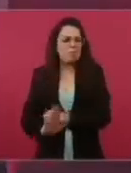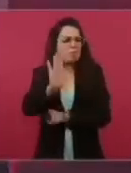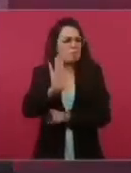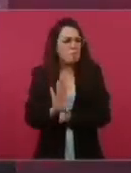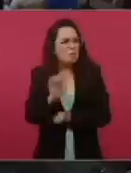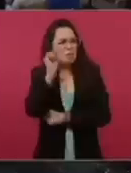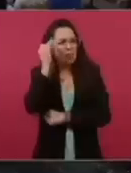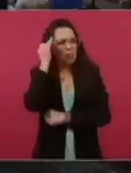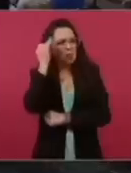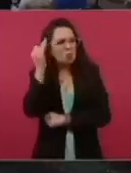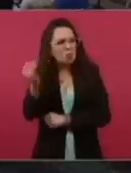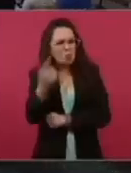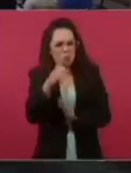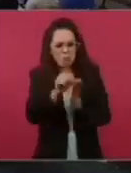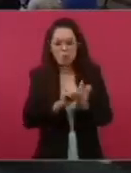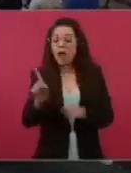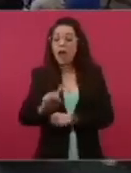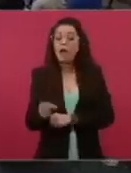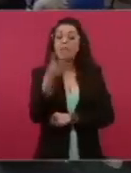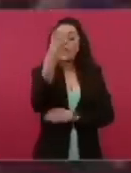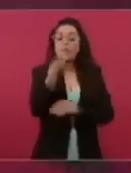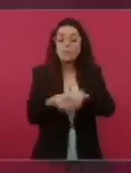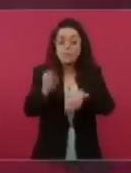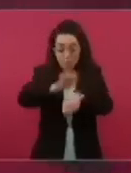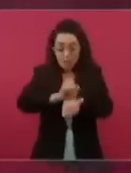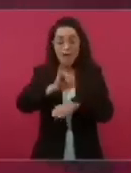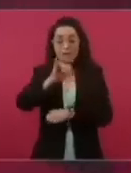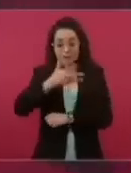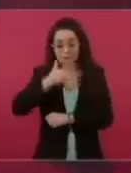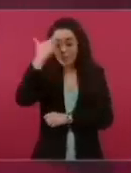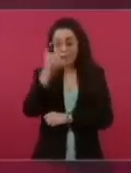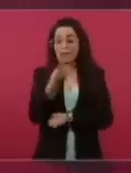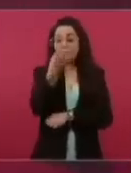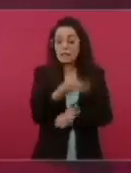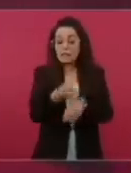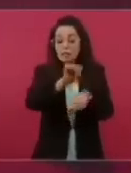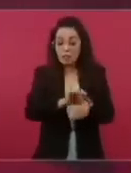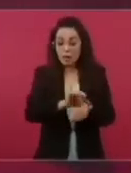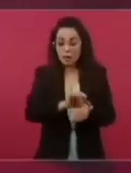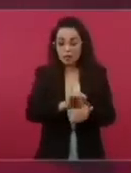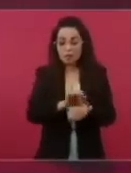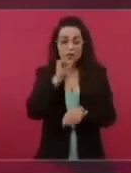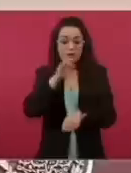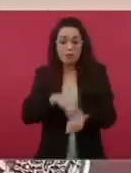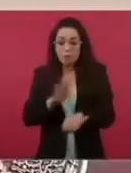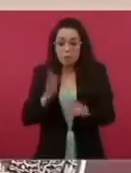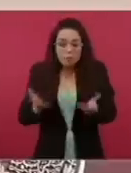dos, tres semanas, ¿sí? Pues, pero la señora Xochitl,